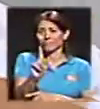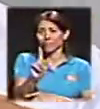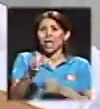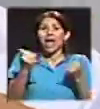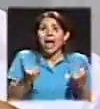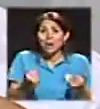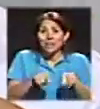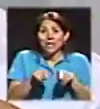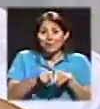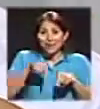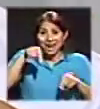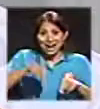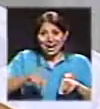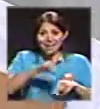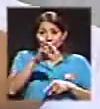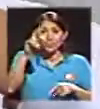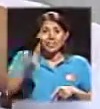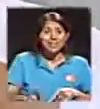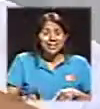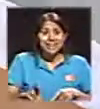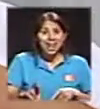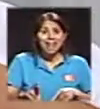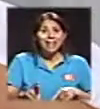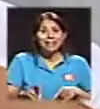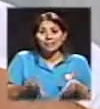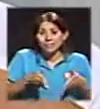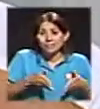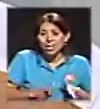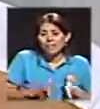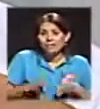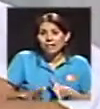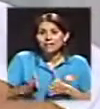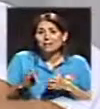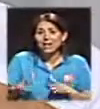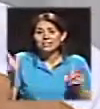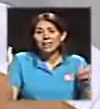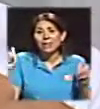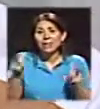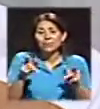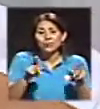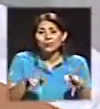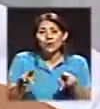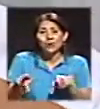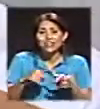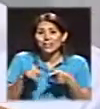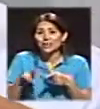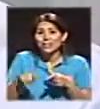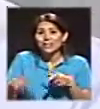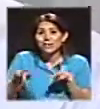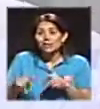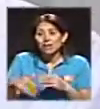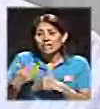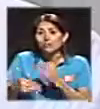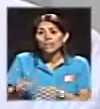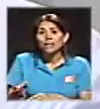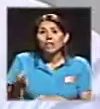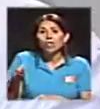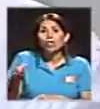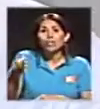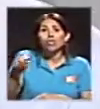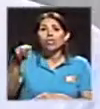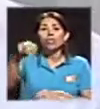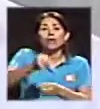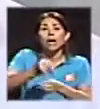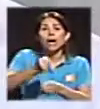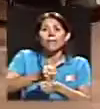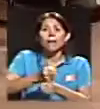natalidad ha caído tanto que lo que sustenta esa base ya no va a ser suficiente para pagar las personas que ya están pensionadas y se van a